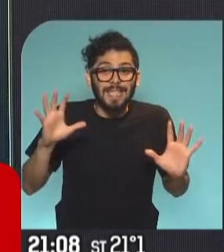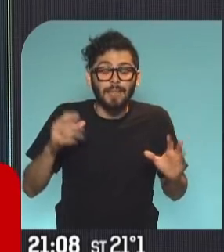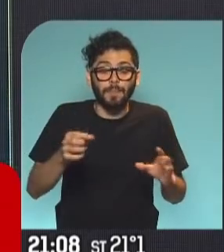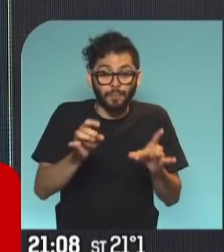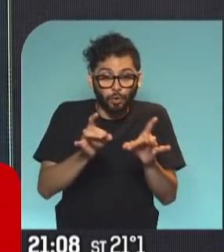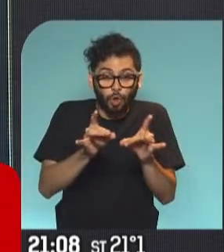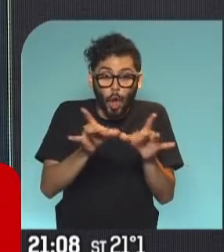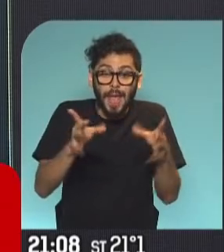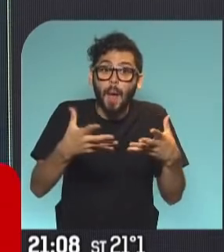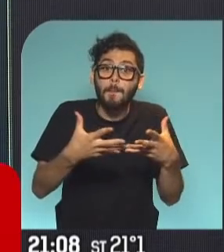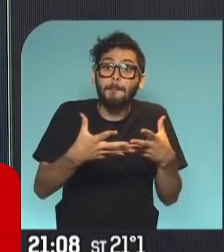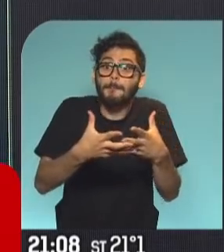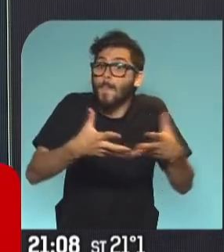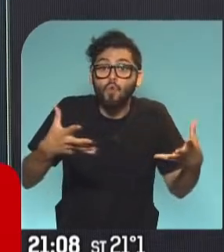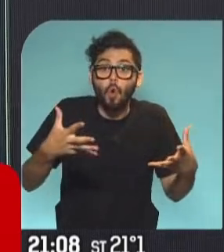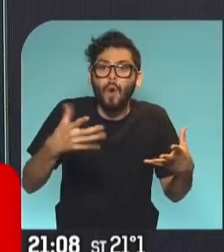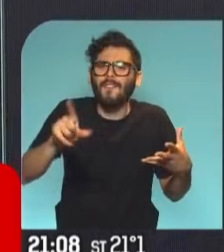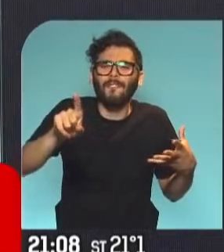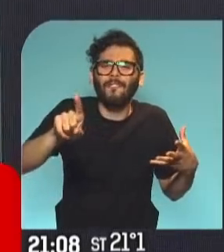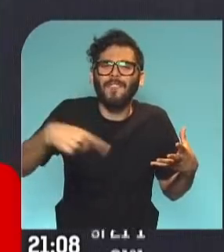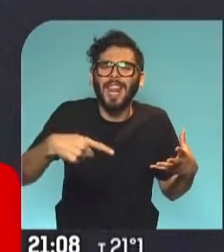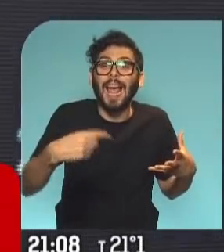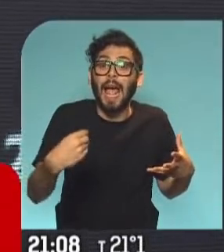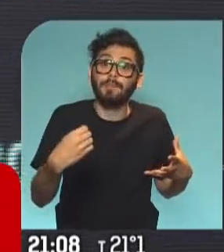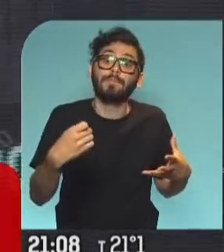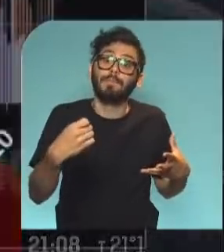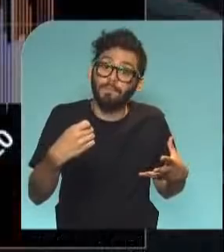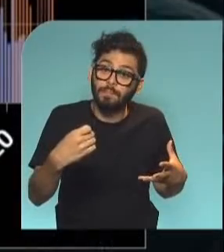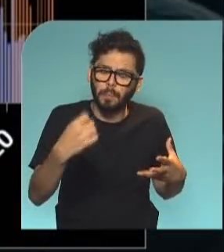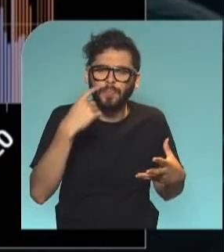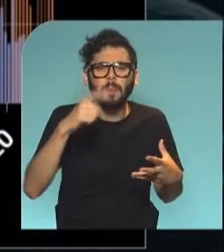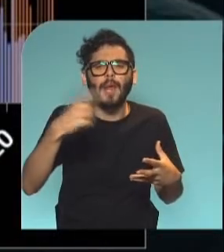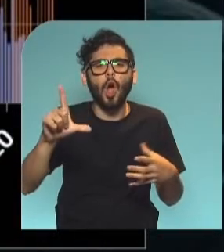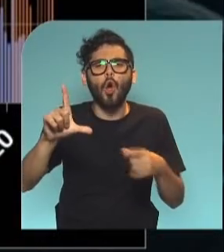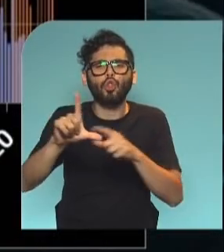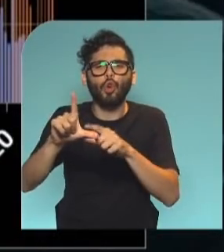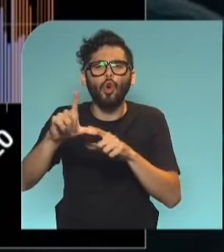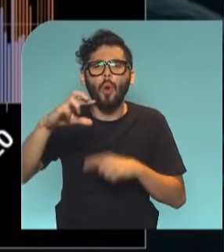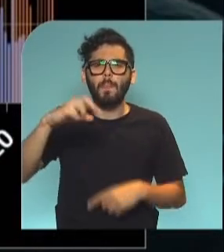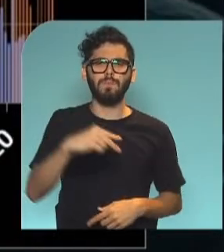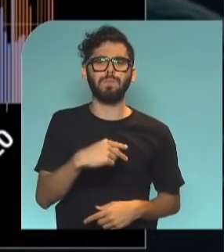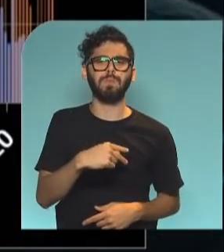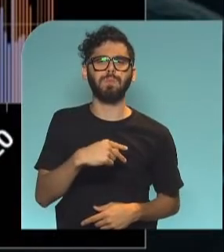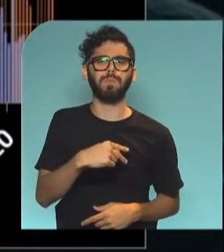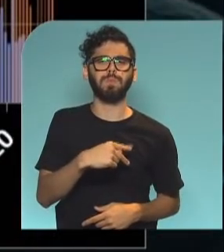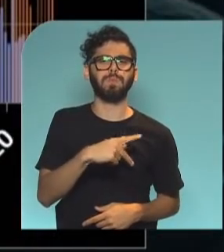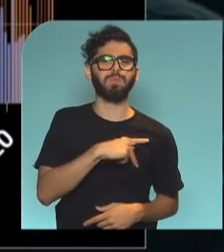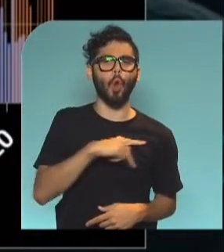gran número de infecciones. Y mire qué llamativo Polonia. Polonia, no sé si alcanza a ver. Casi ni se